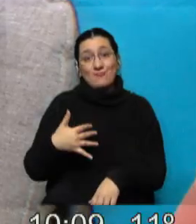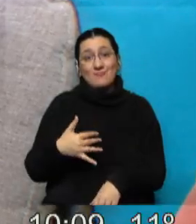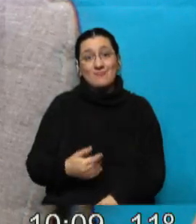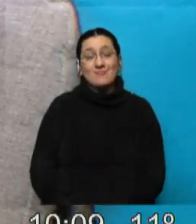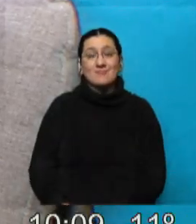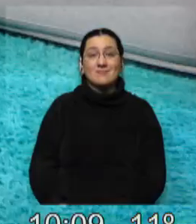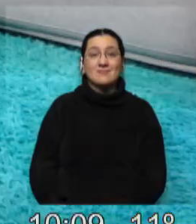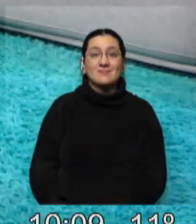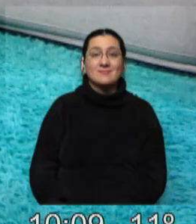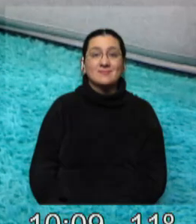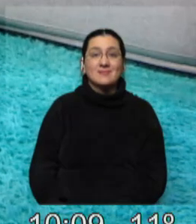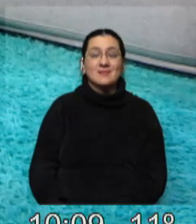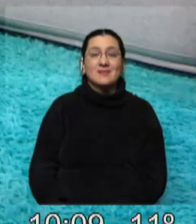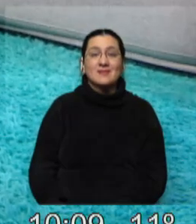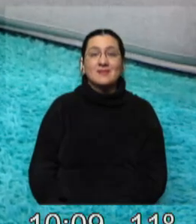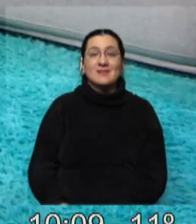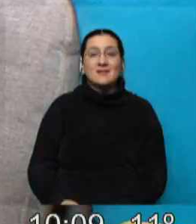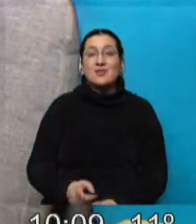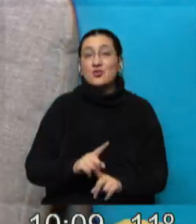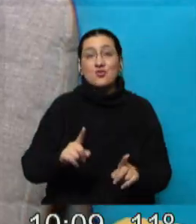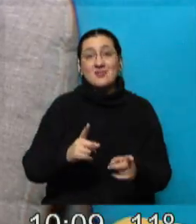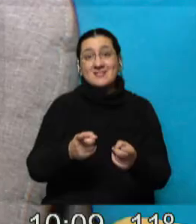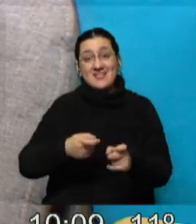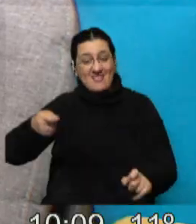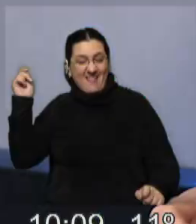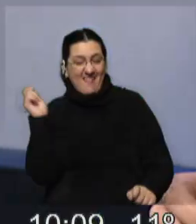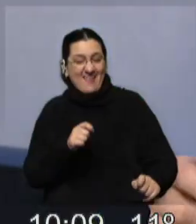Hace rato que nos dicen. Final bueno, necesitan del látigo.